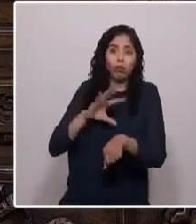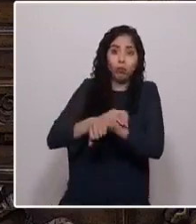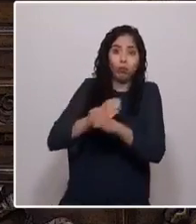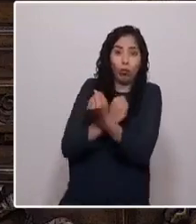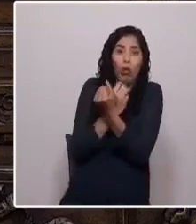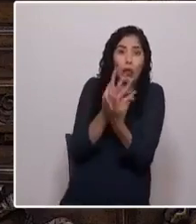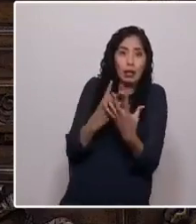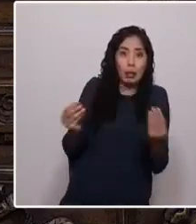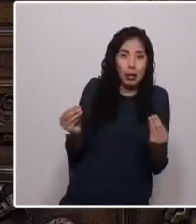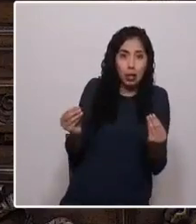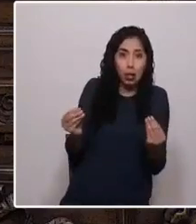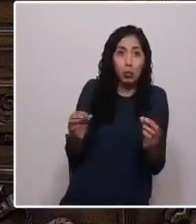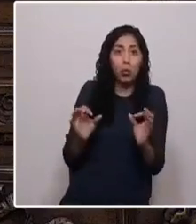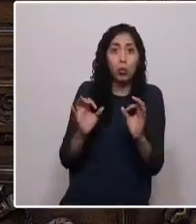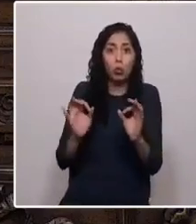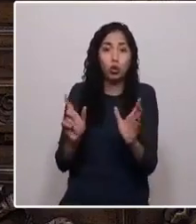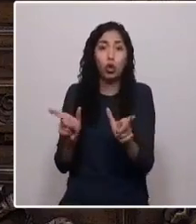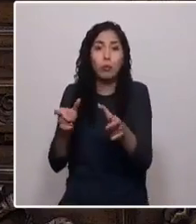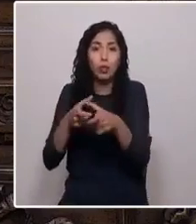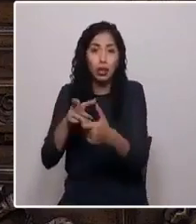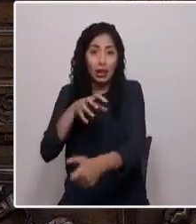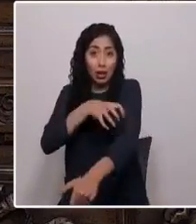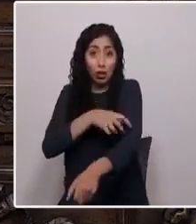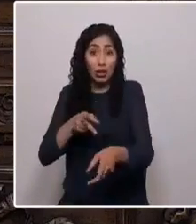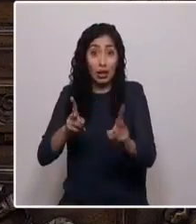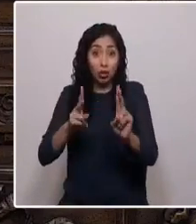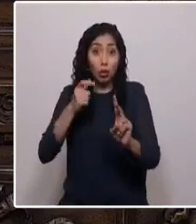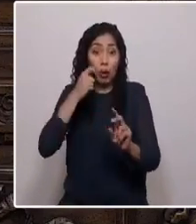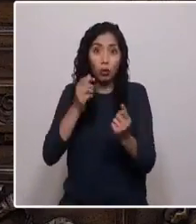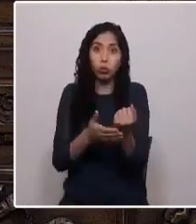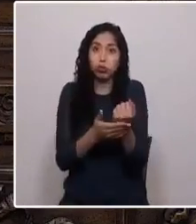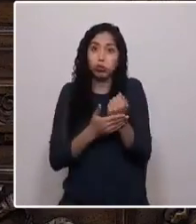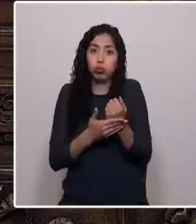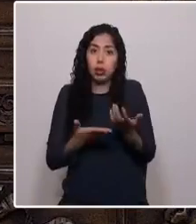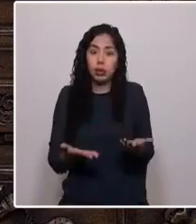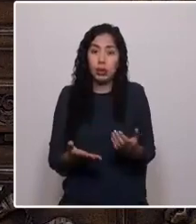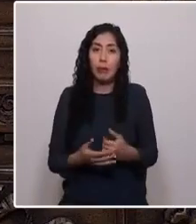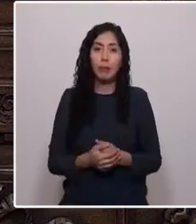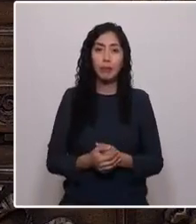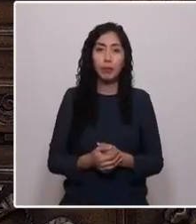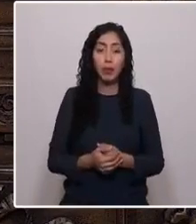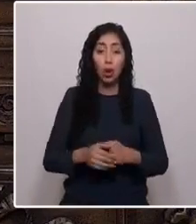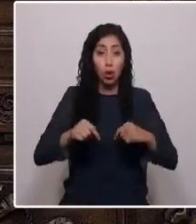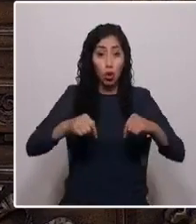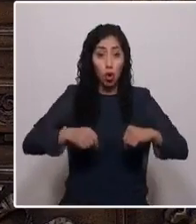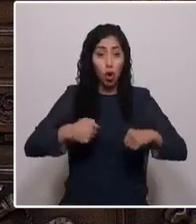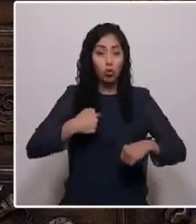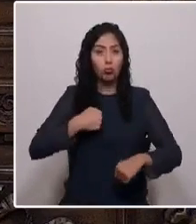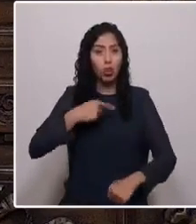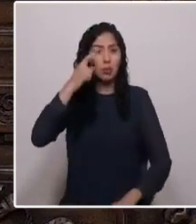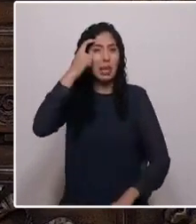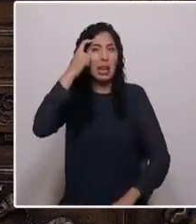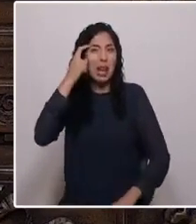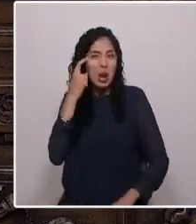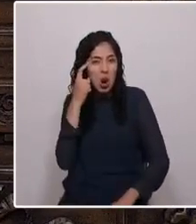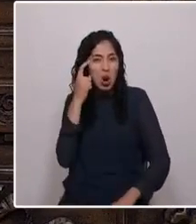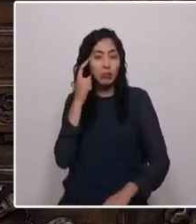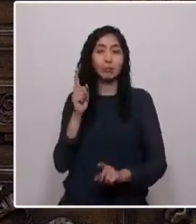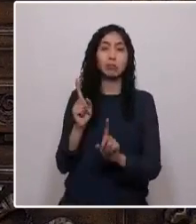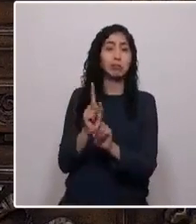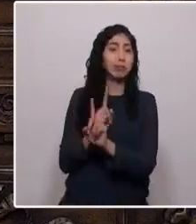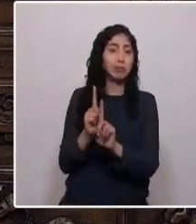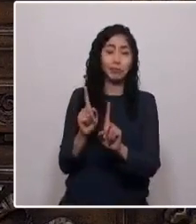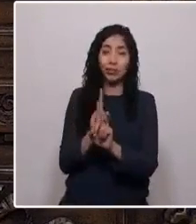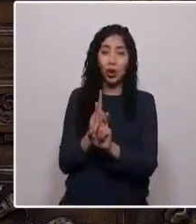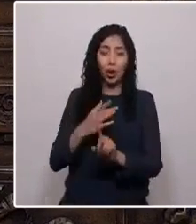por la oportuna acción de la Comisión Regional de Derechos Humanos. Hoy no tengo resentimiento ni revanchismo. Mi